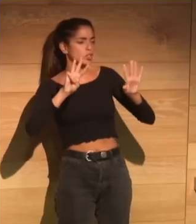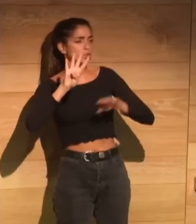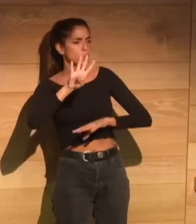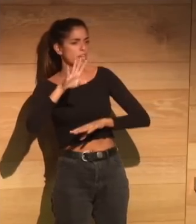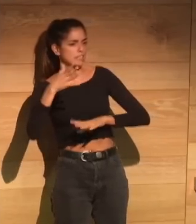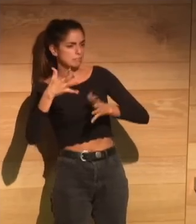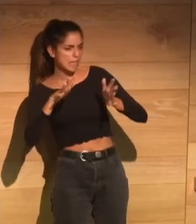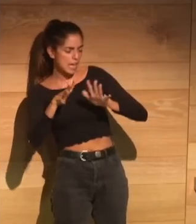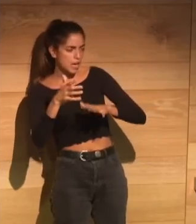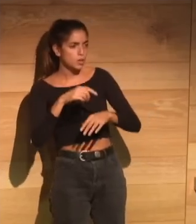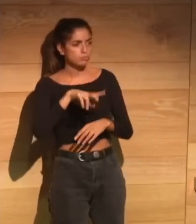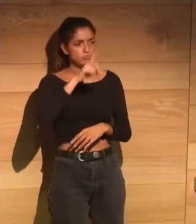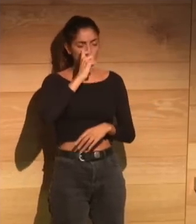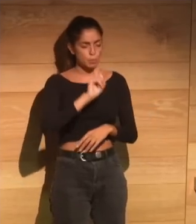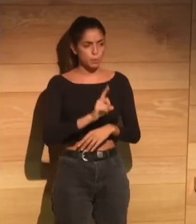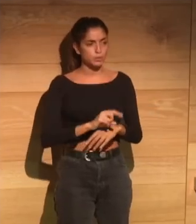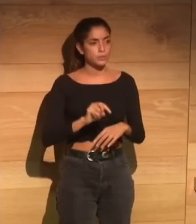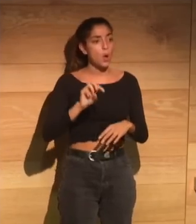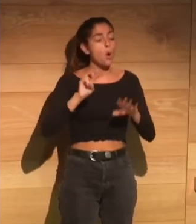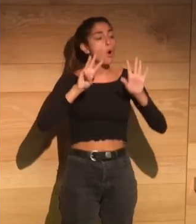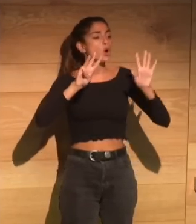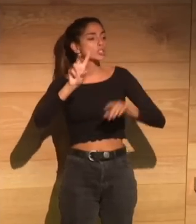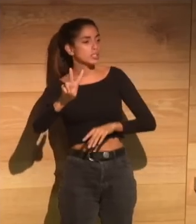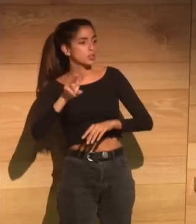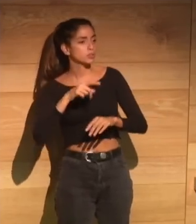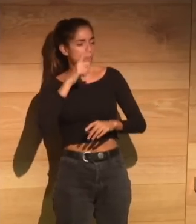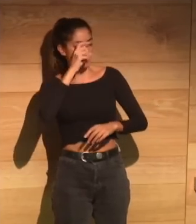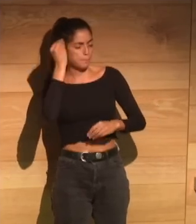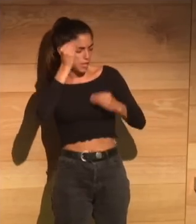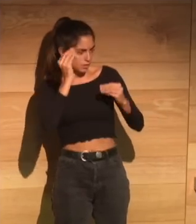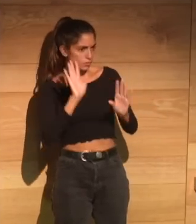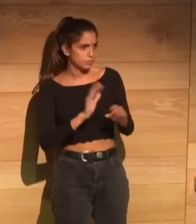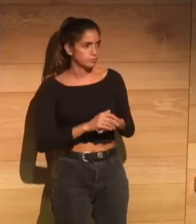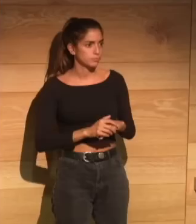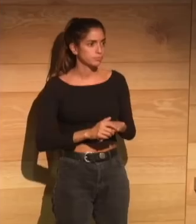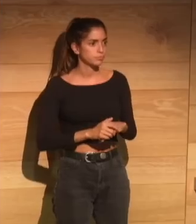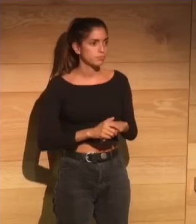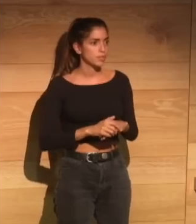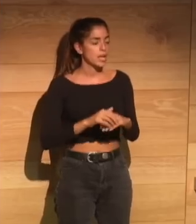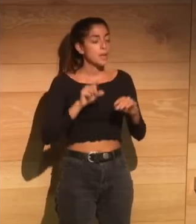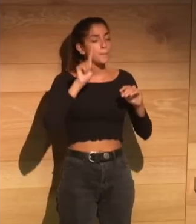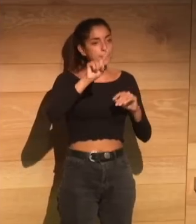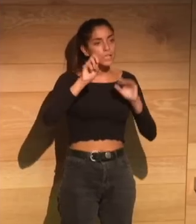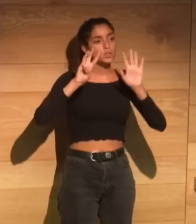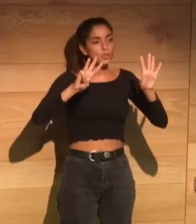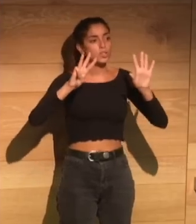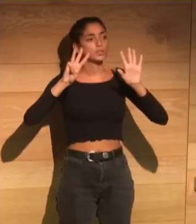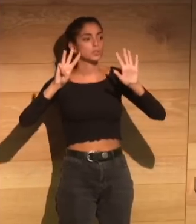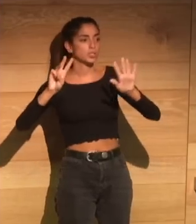acuerdo. Vale, 82 creo que fue. Tengo ya aquí todo. 1882, vale,